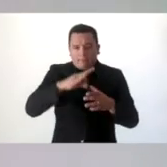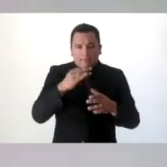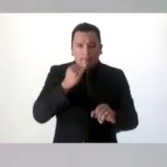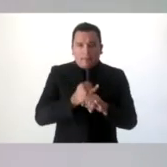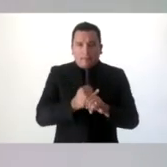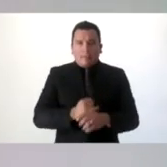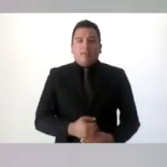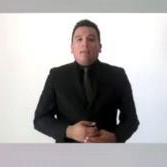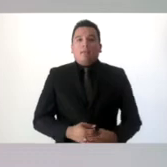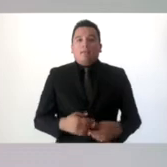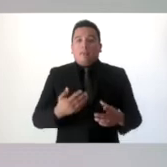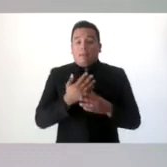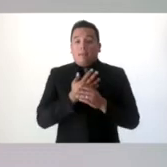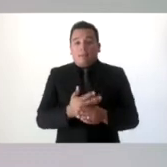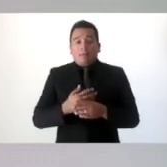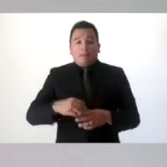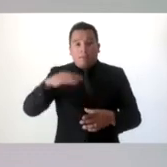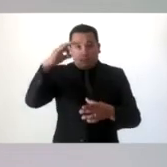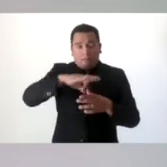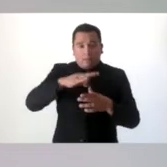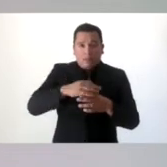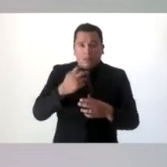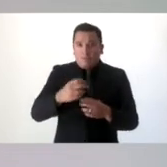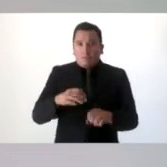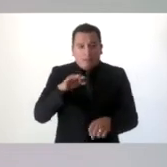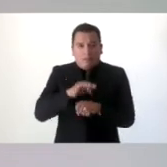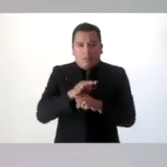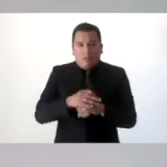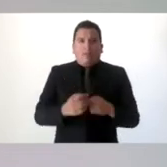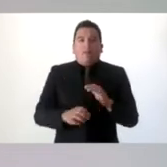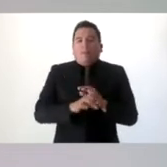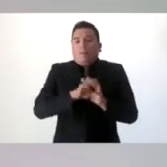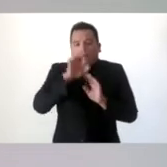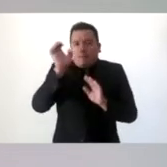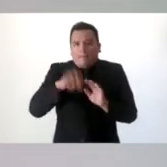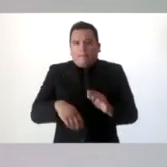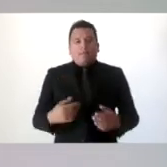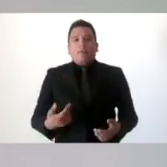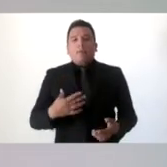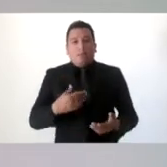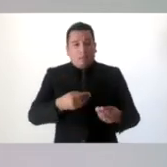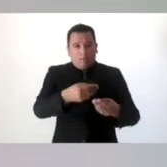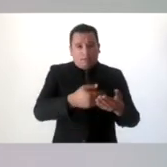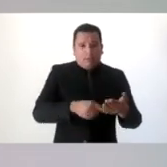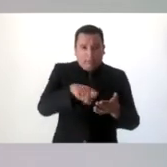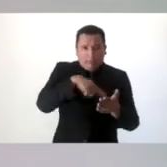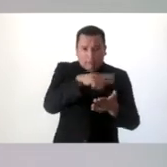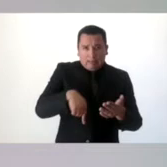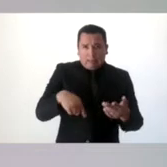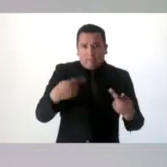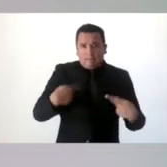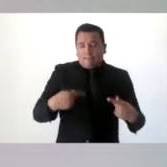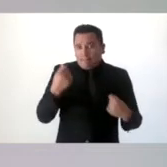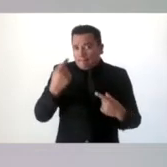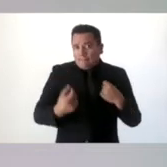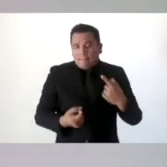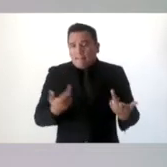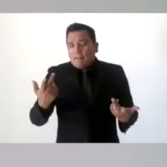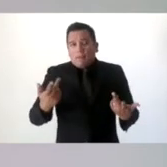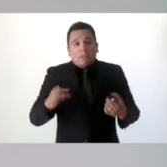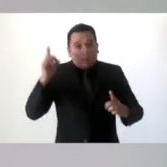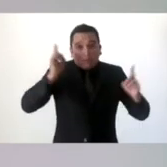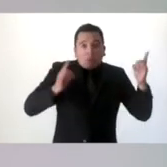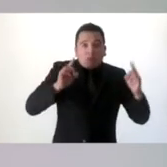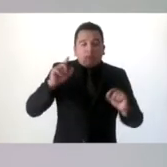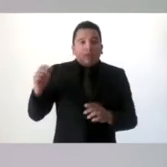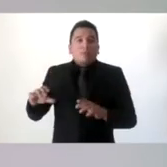lo solucionable. Es decir, la misma desconfianza que existe con un boleta de papel, pues va a seguir con una boleta electrónica.